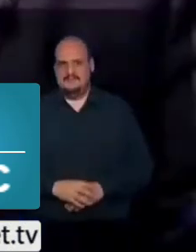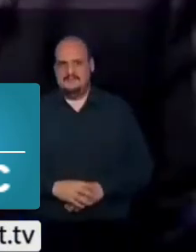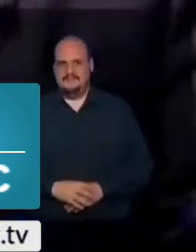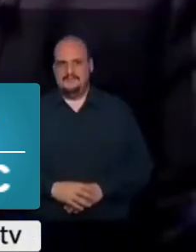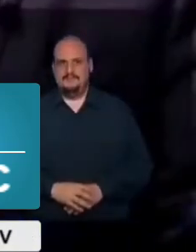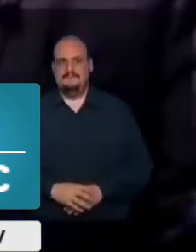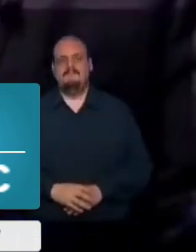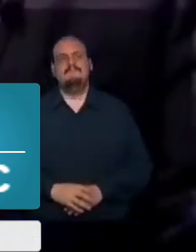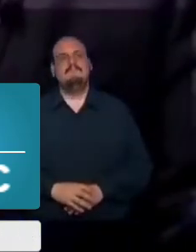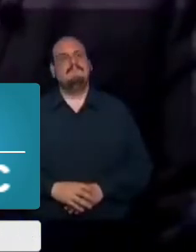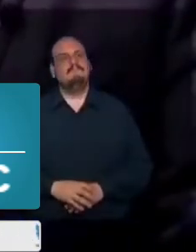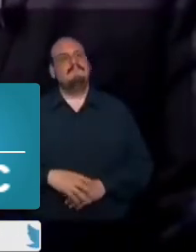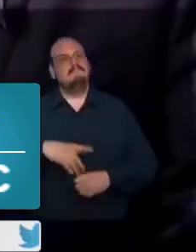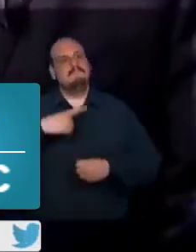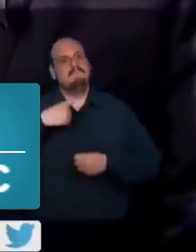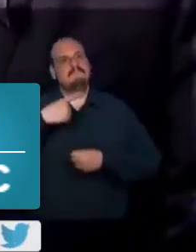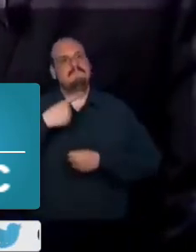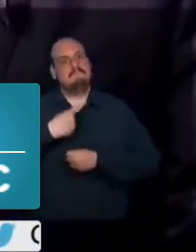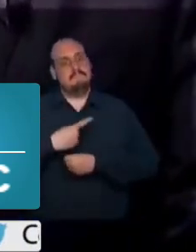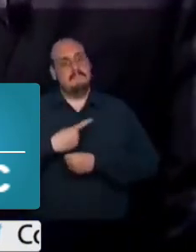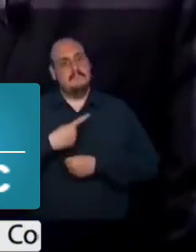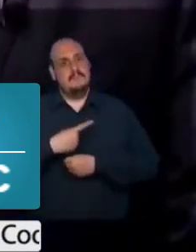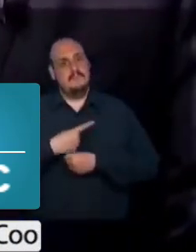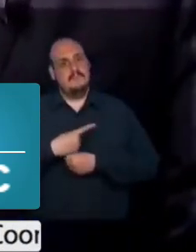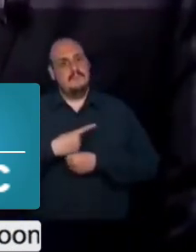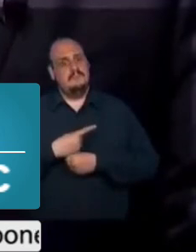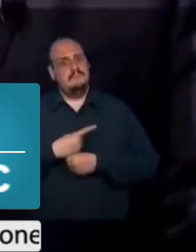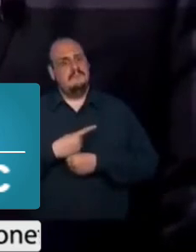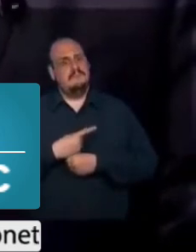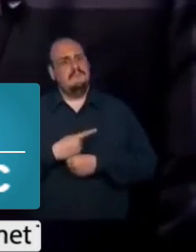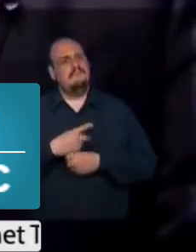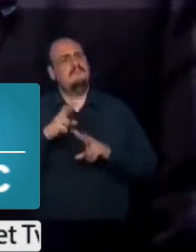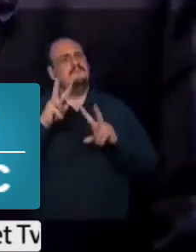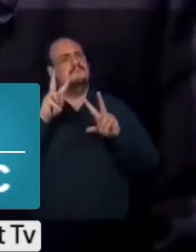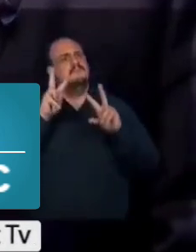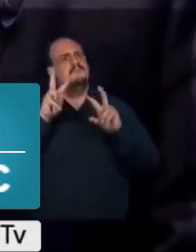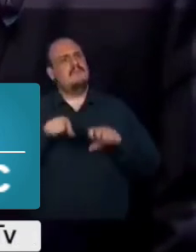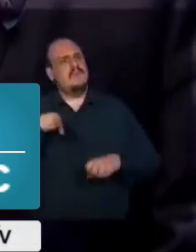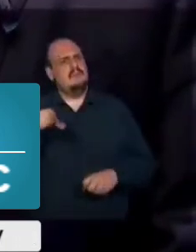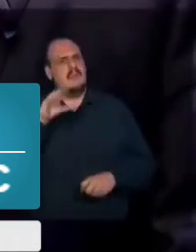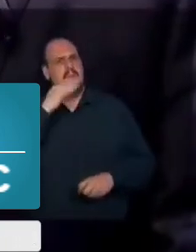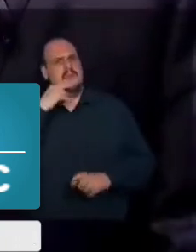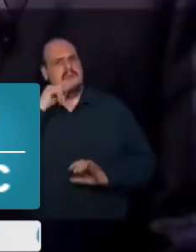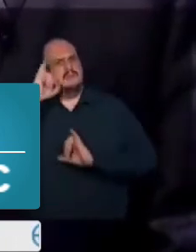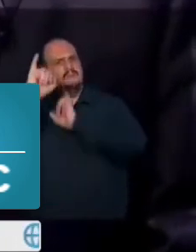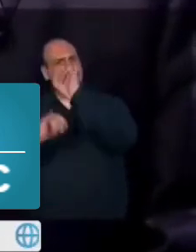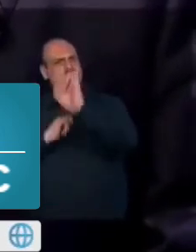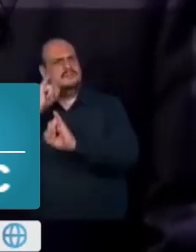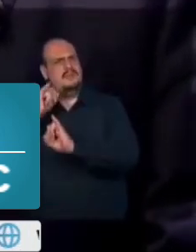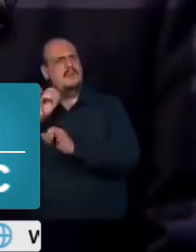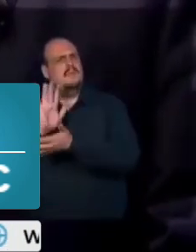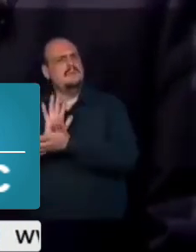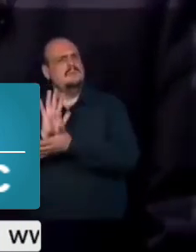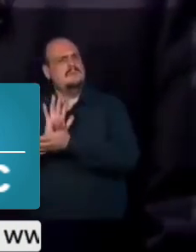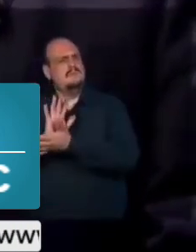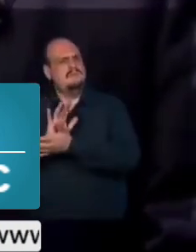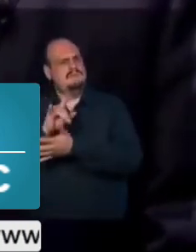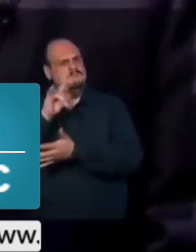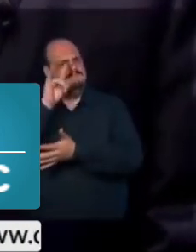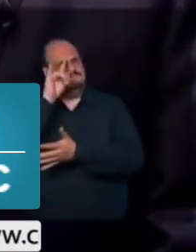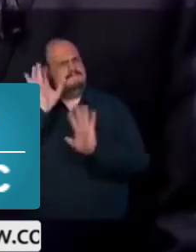anda por este lado por el lado de buscar la posibilidad de que haya un fraude y tomá lo que ocurrió con estas urnas en la